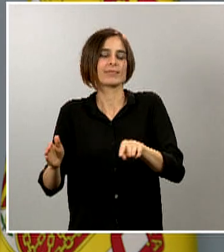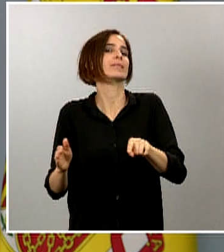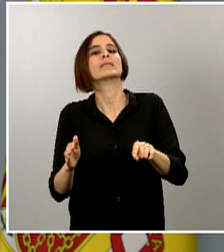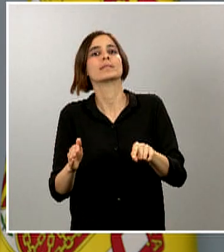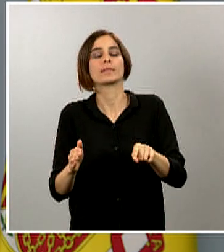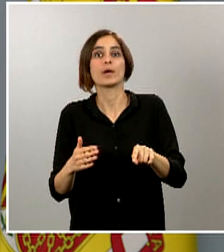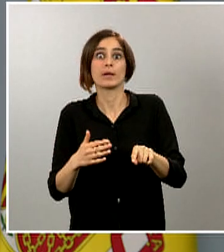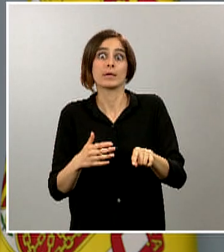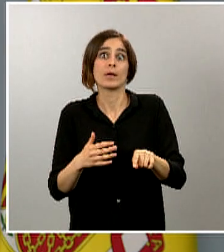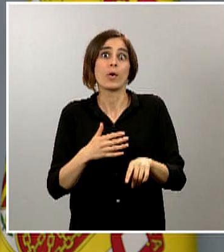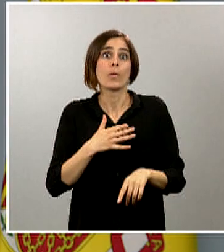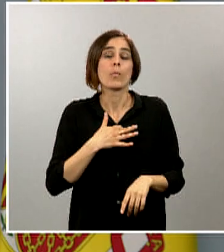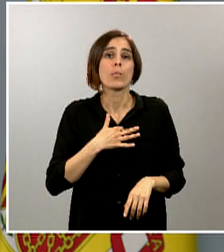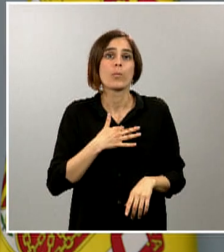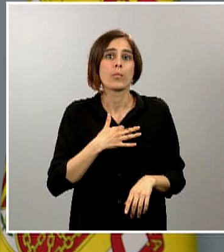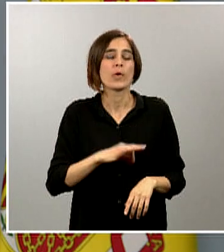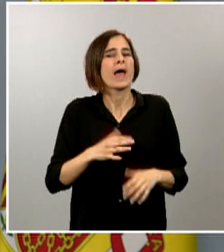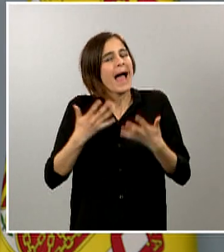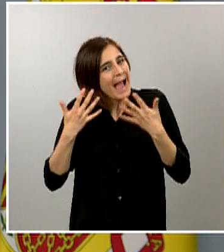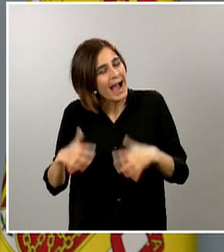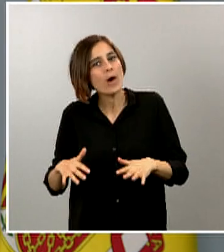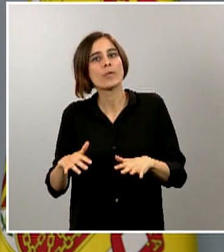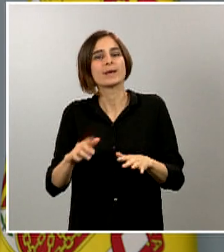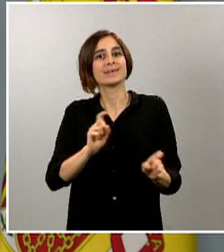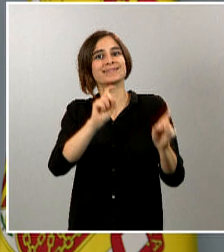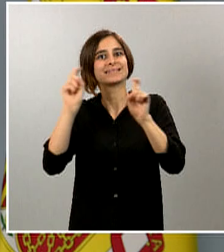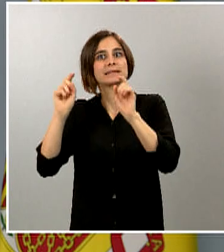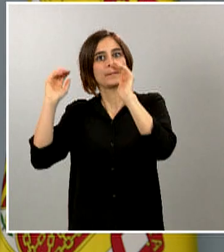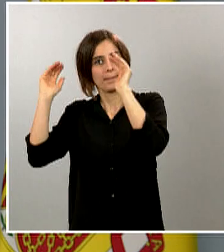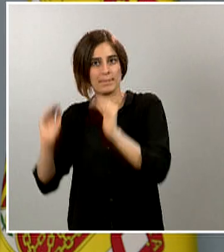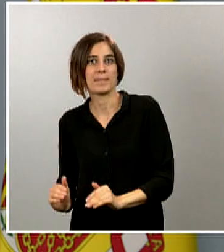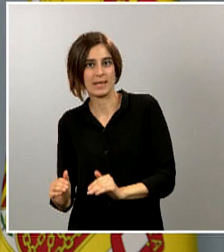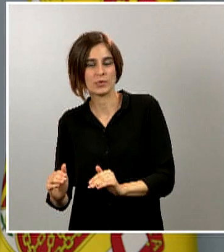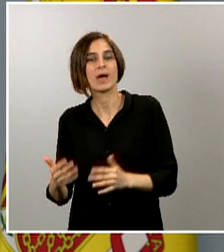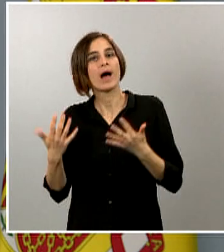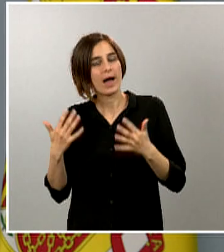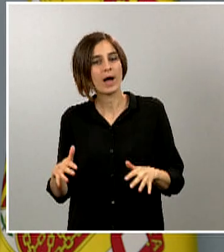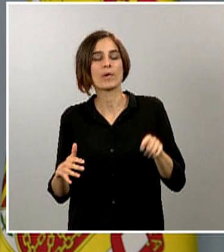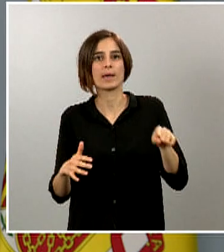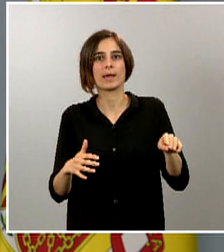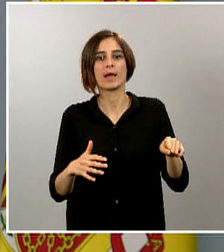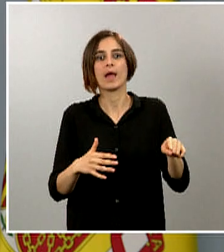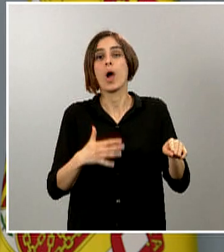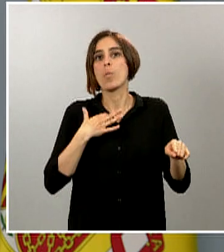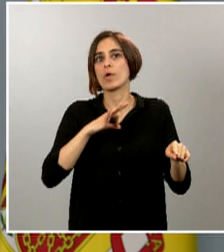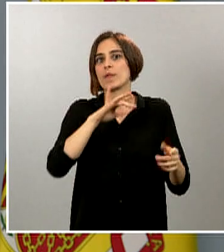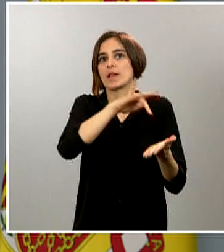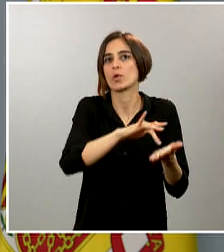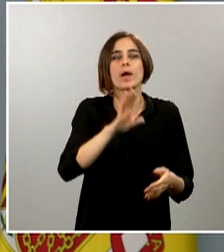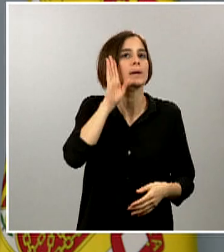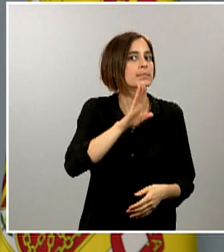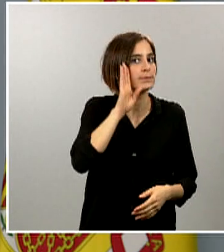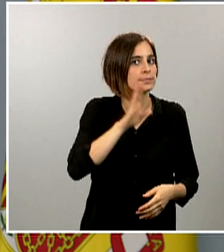objeto, aun cuando la movilidad se ha restringido en los términos indicados, de alguna actuación ilícita. La seguridad y la protección de esos